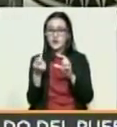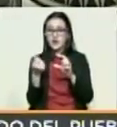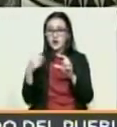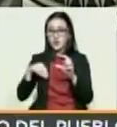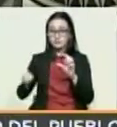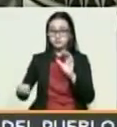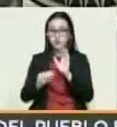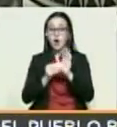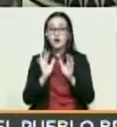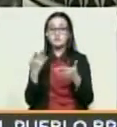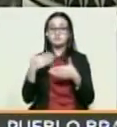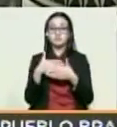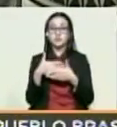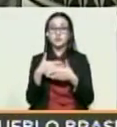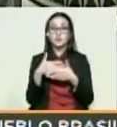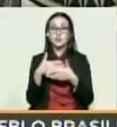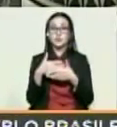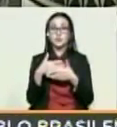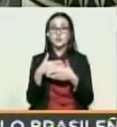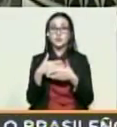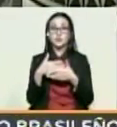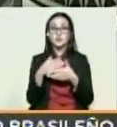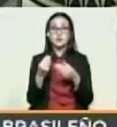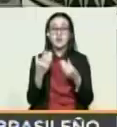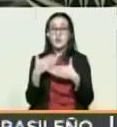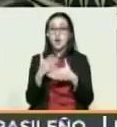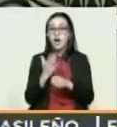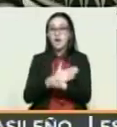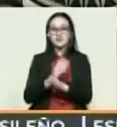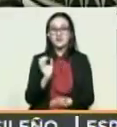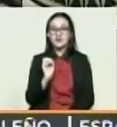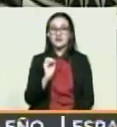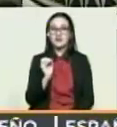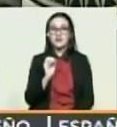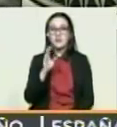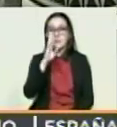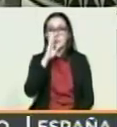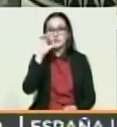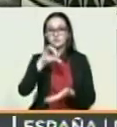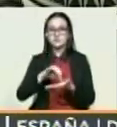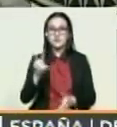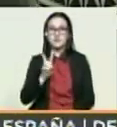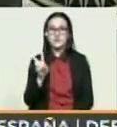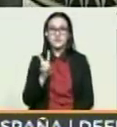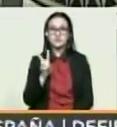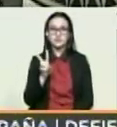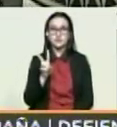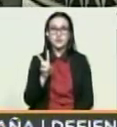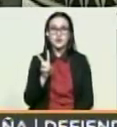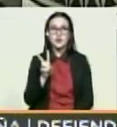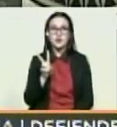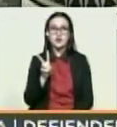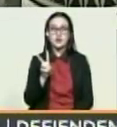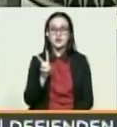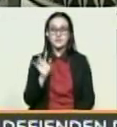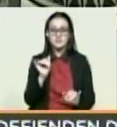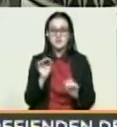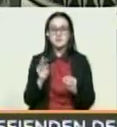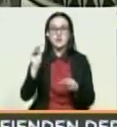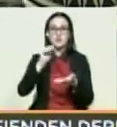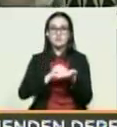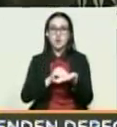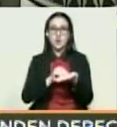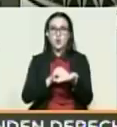subasta en el anterior esquema no se realiza un bloqueo previo porque era el banco central de venezuela quien colocaba la oferta de